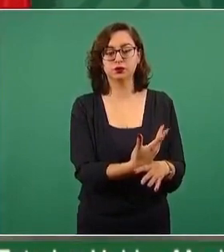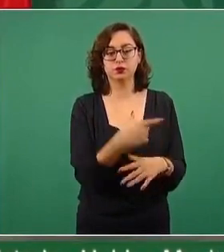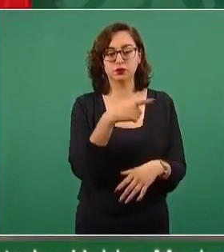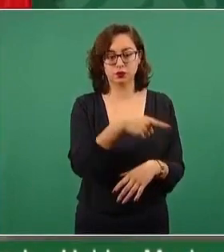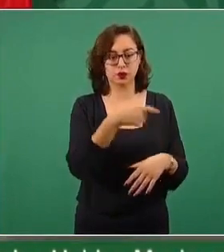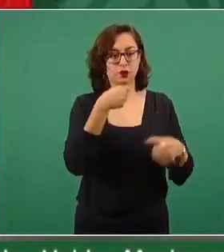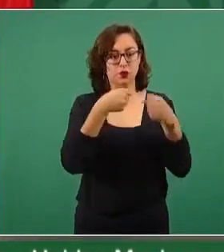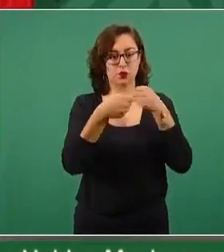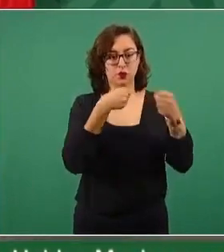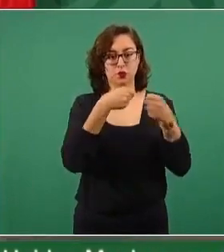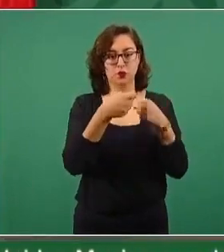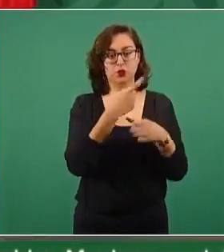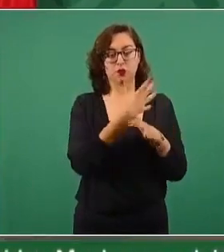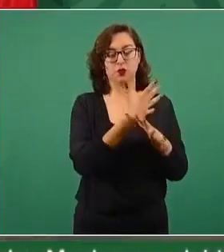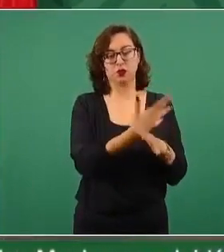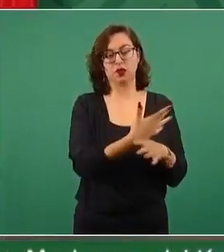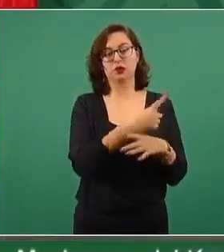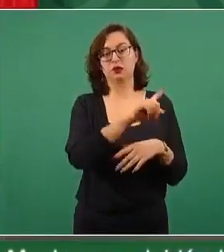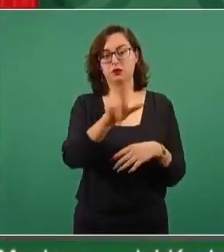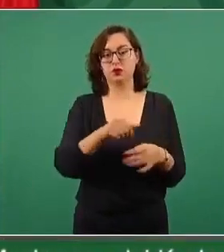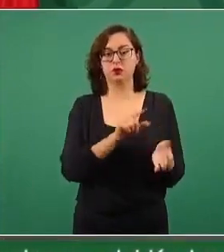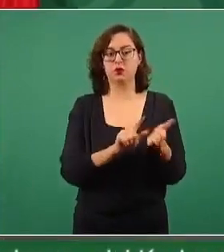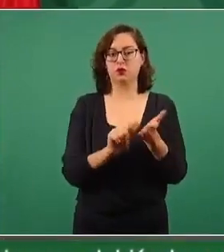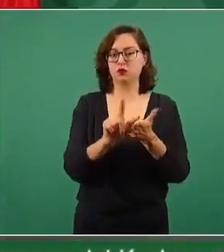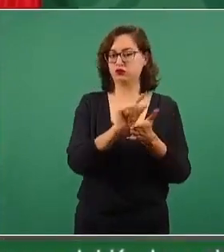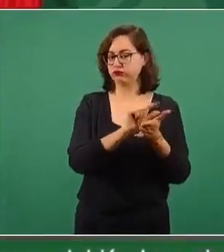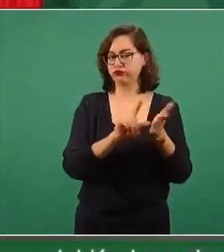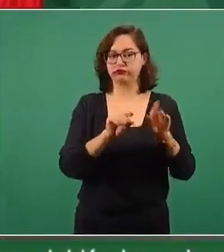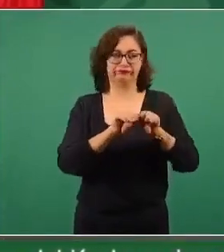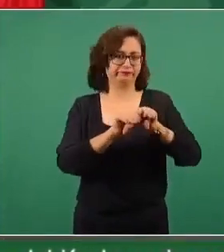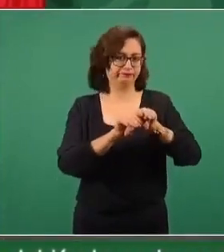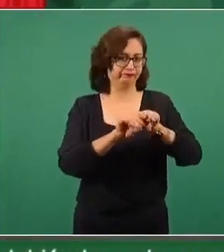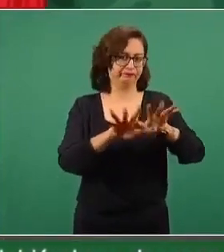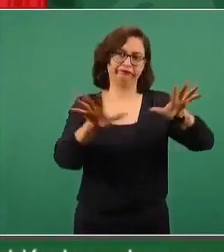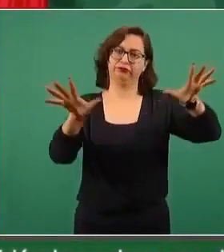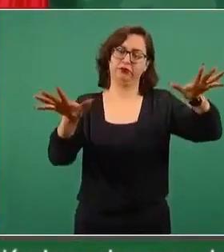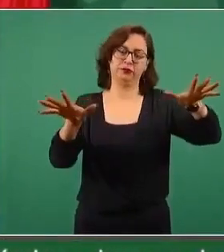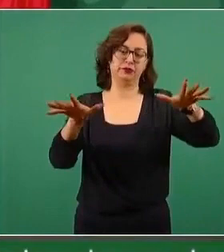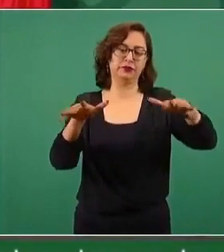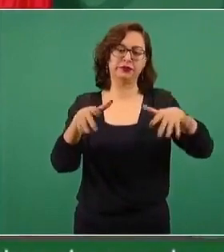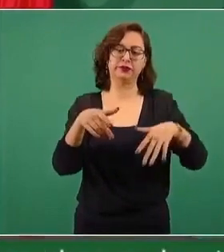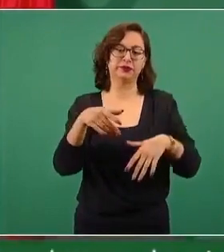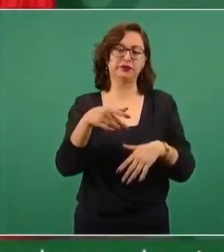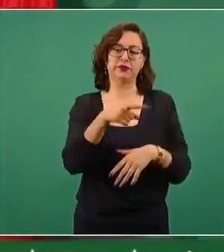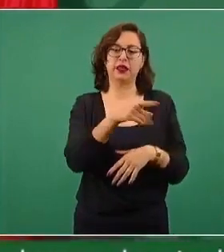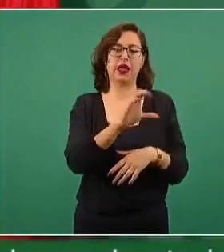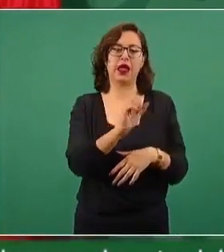periodista, lo retuiteó Aguilar Camín y todo este grupo, ¿no?